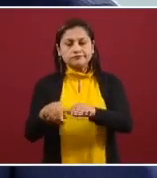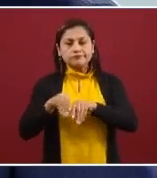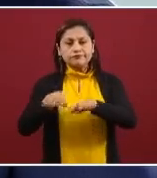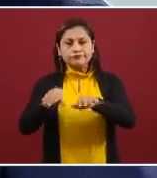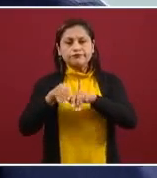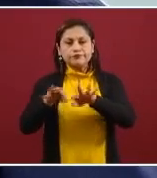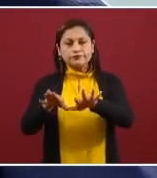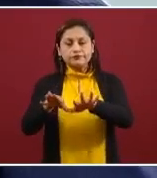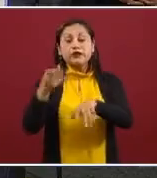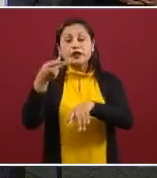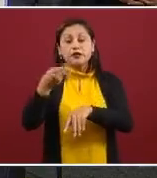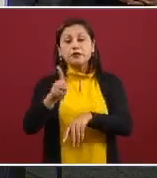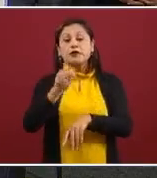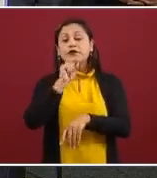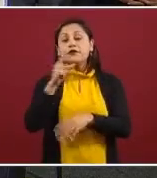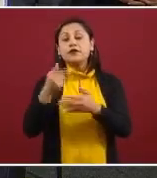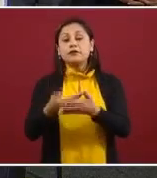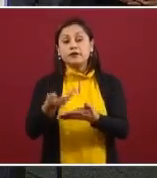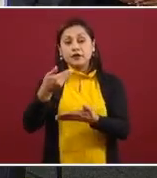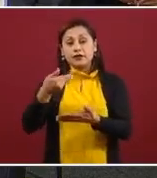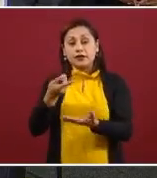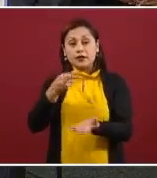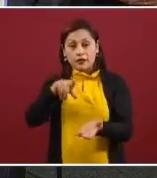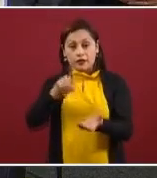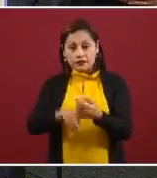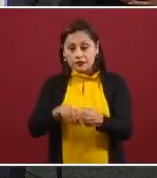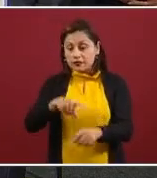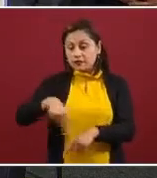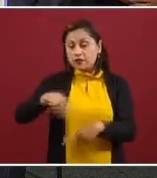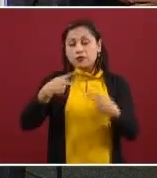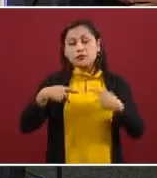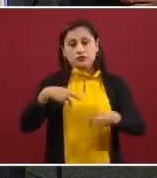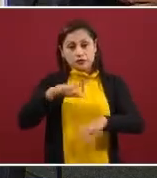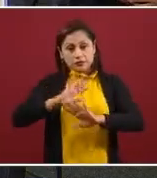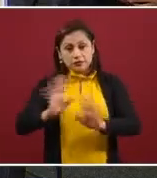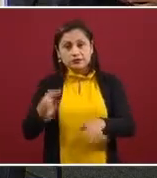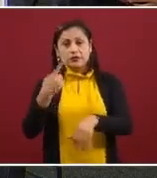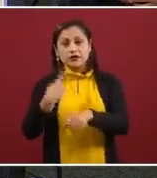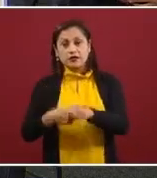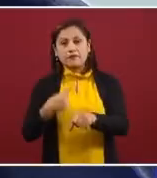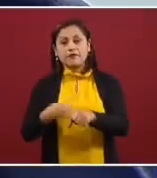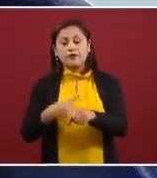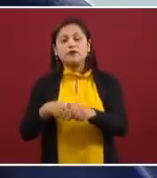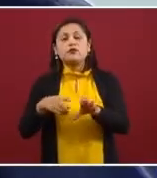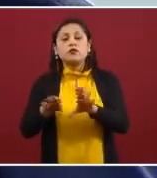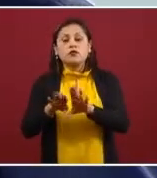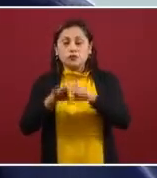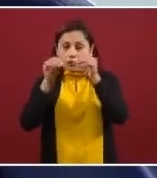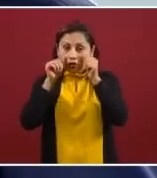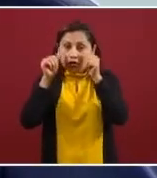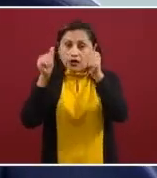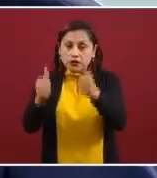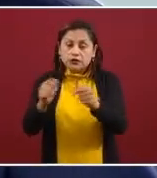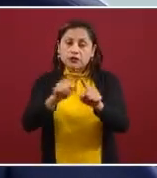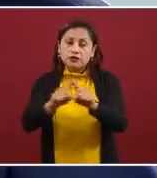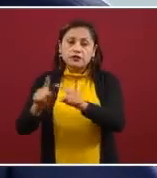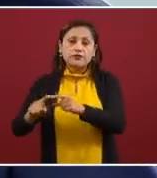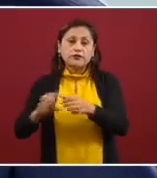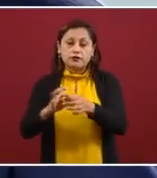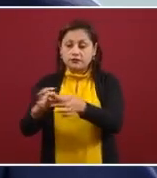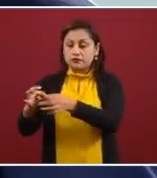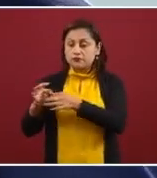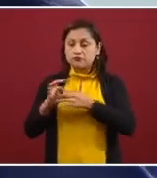sin descuidar la atención a los enfermos a través de redes integradas de servicios de salud que